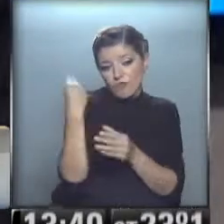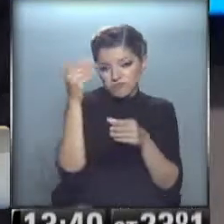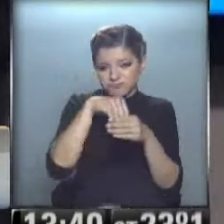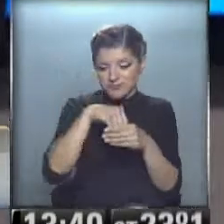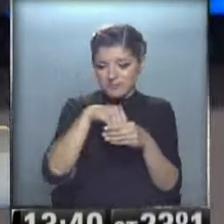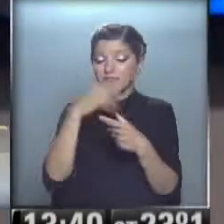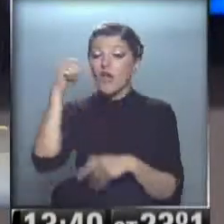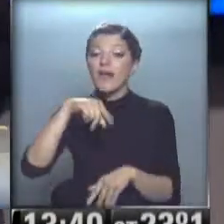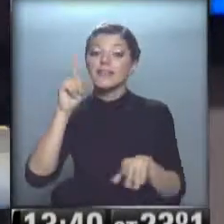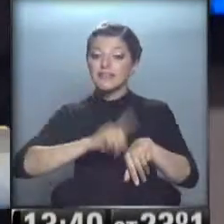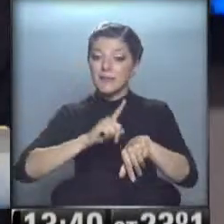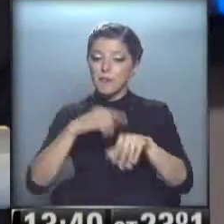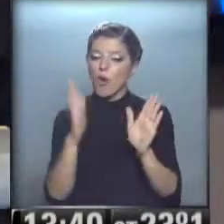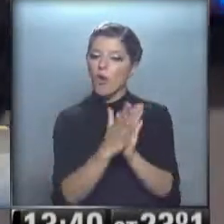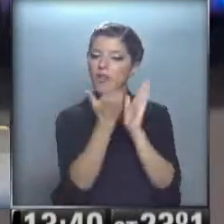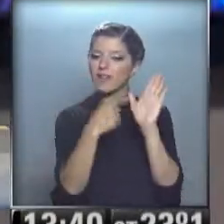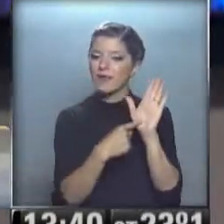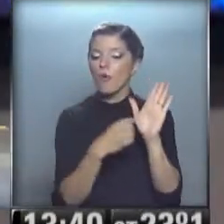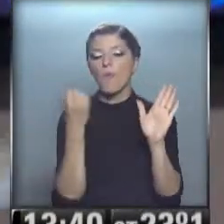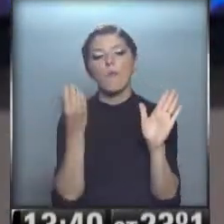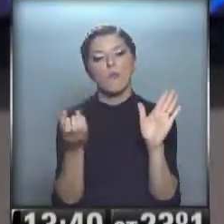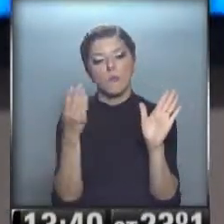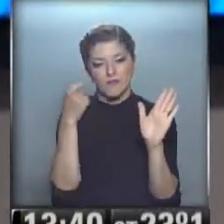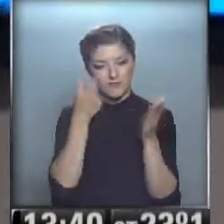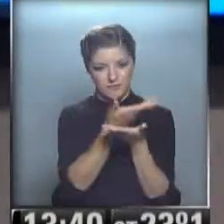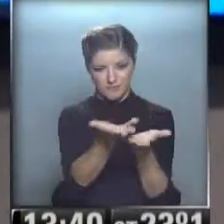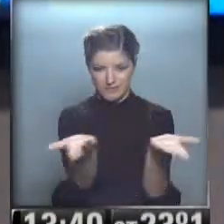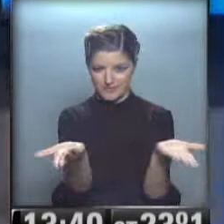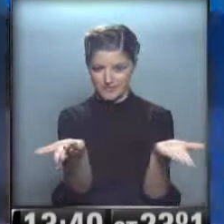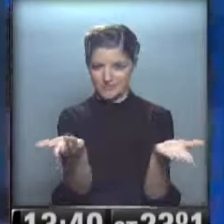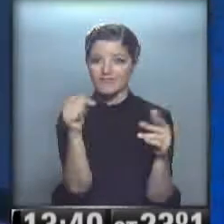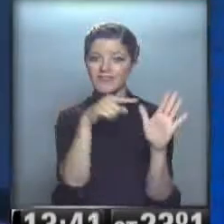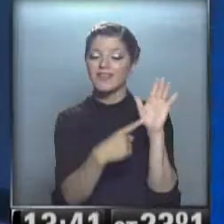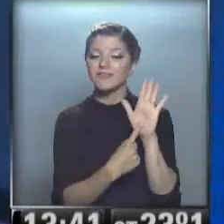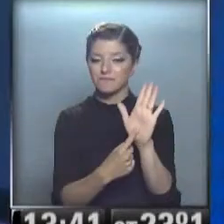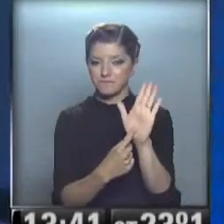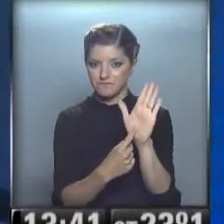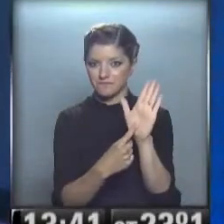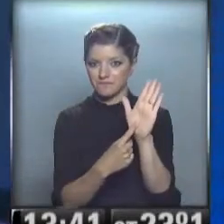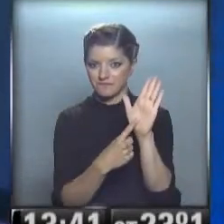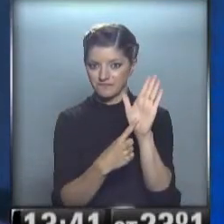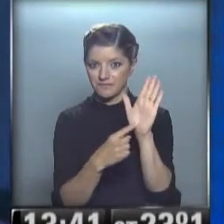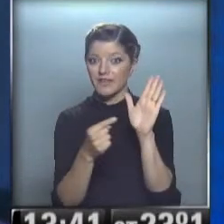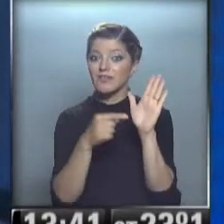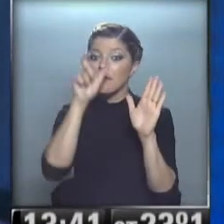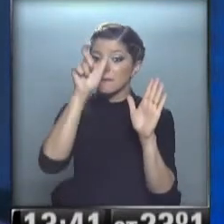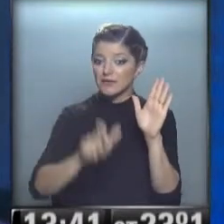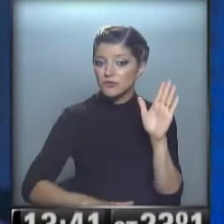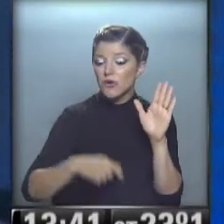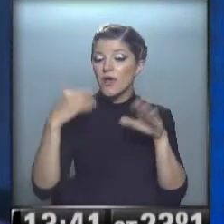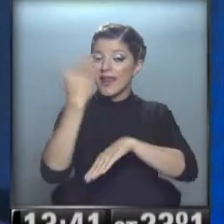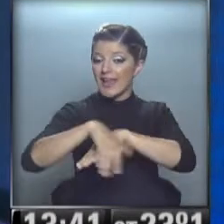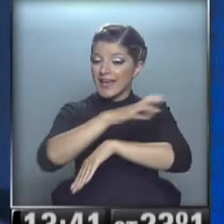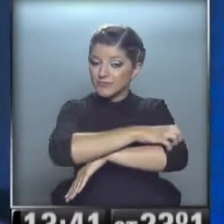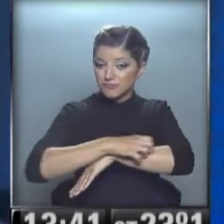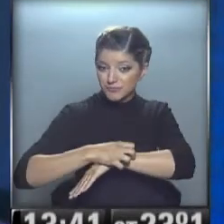tiempo para un libro, un libro maravilloso que quiero compartir con ustedes, Rubens Donvi Vitale, un lingera establecido